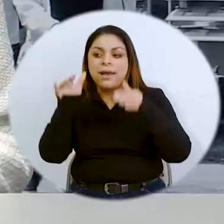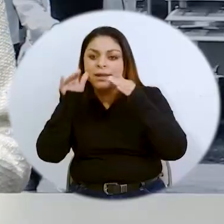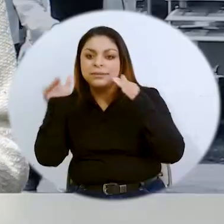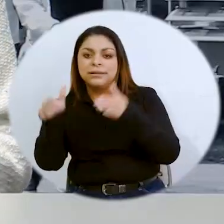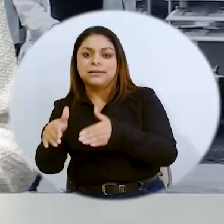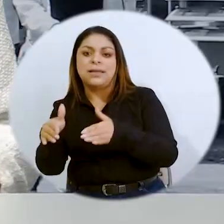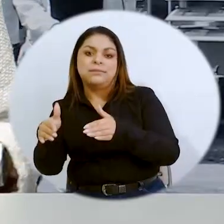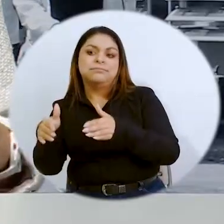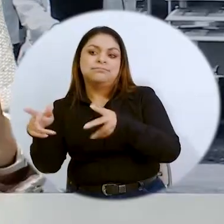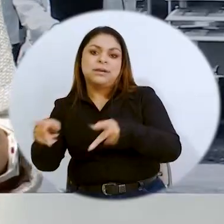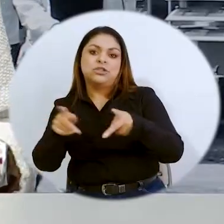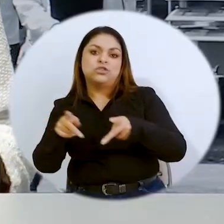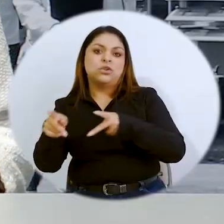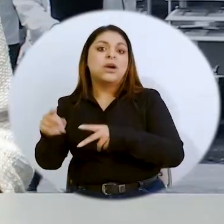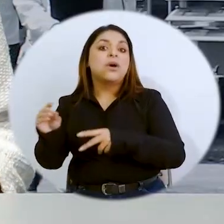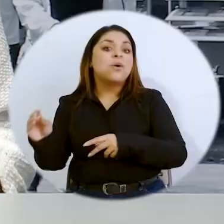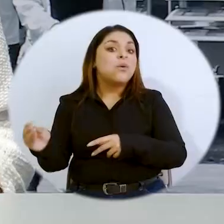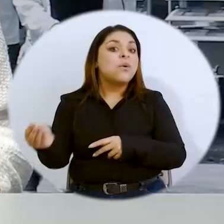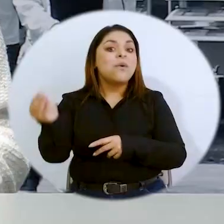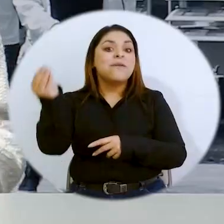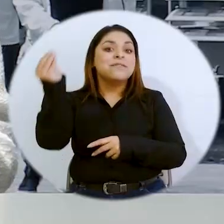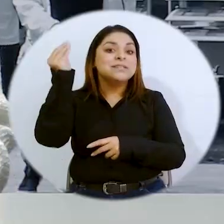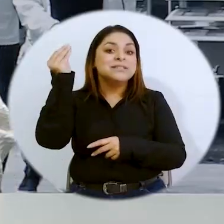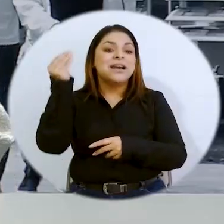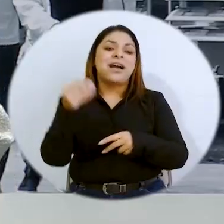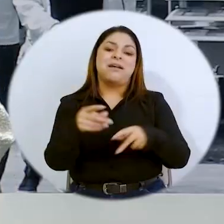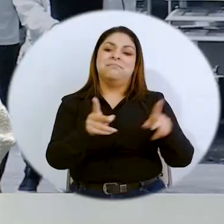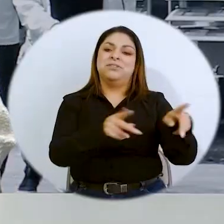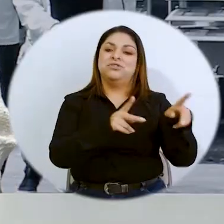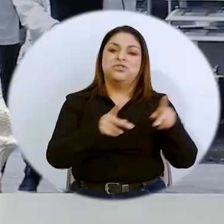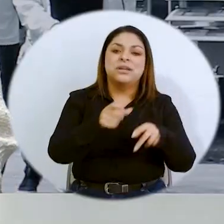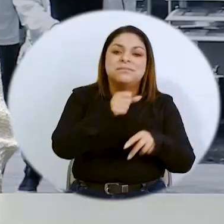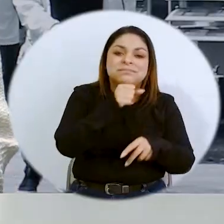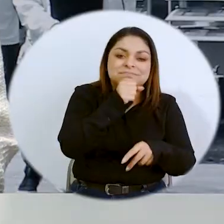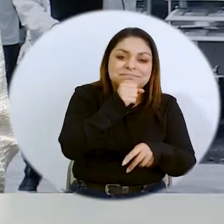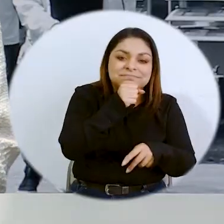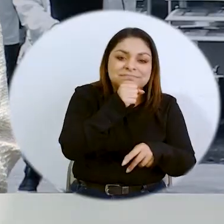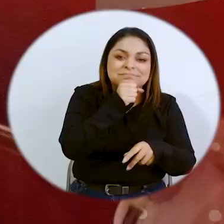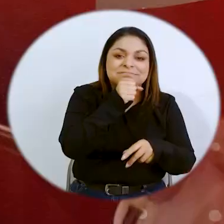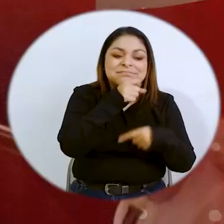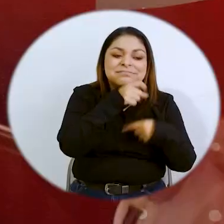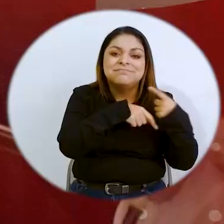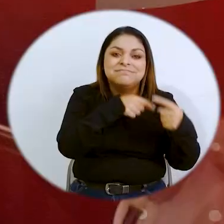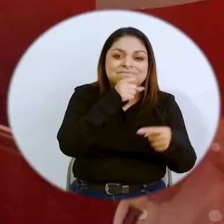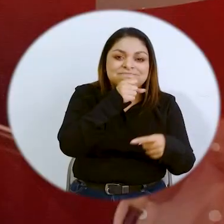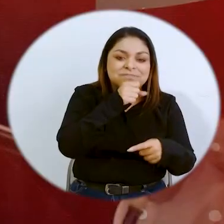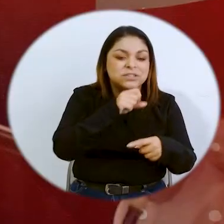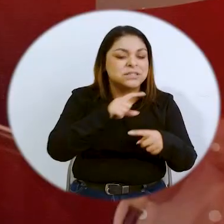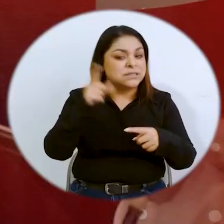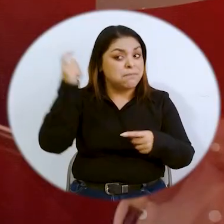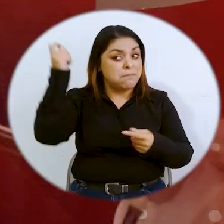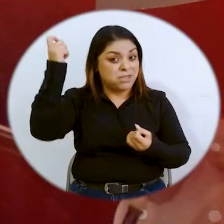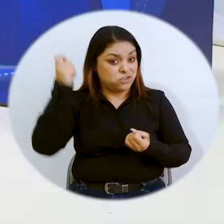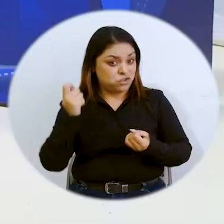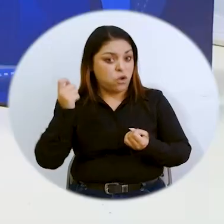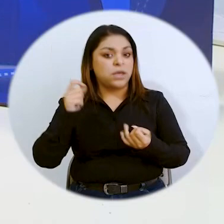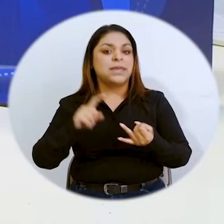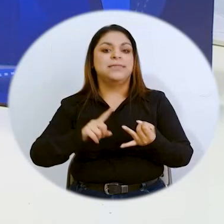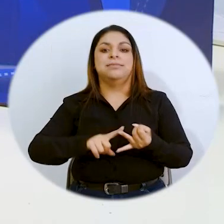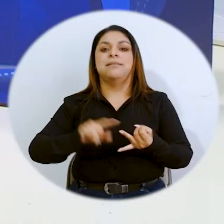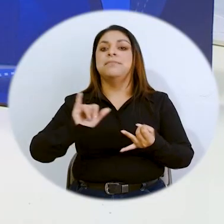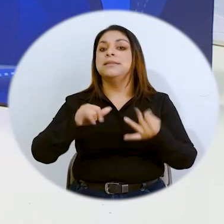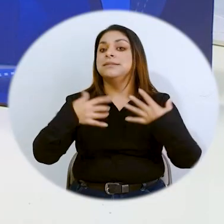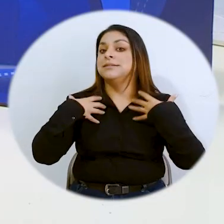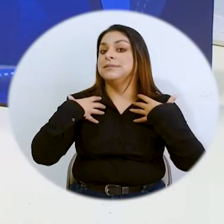mismo atender una población que es relativamente joven a una población que envejece. Entonces, el reto es tanto en pensiones, pero también